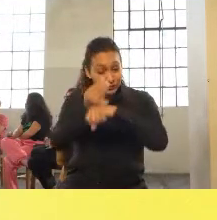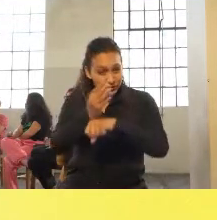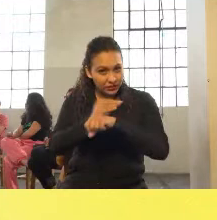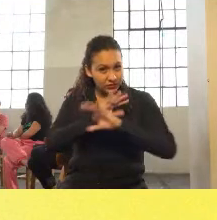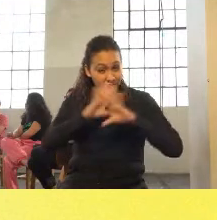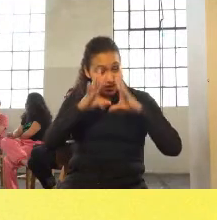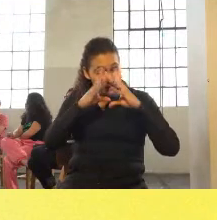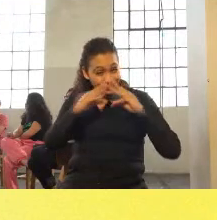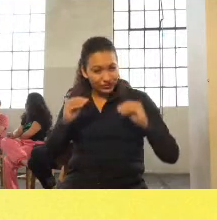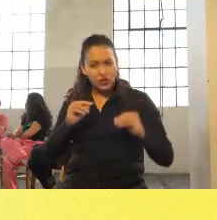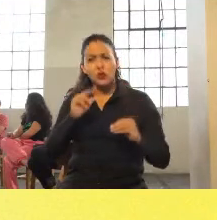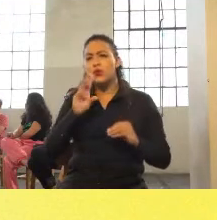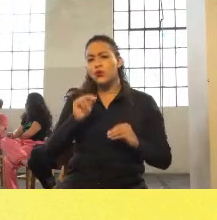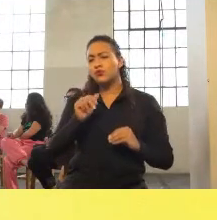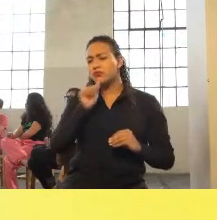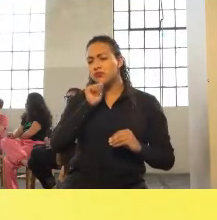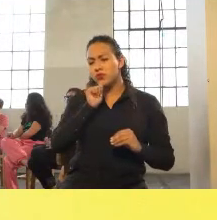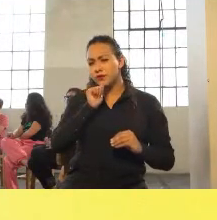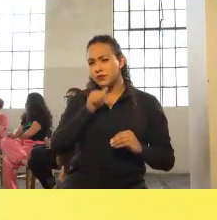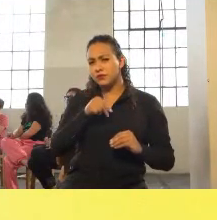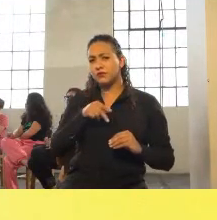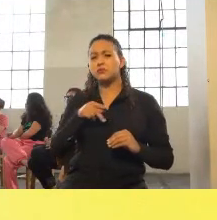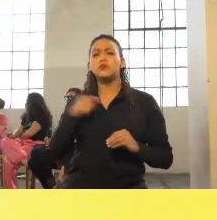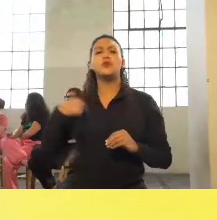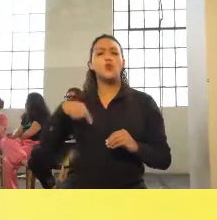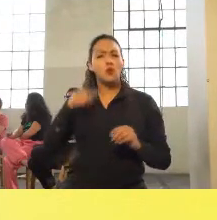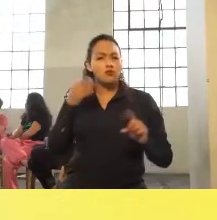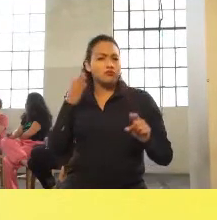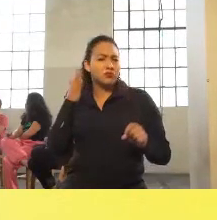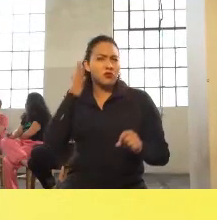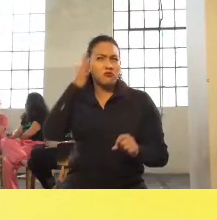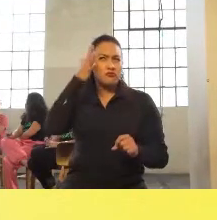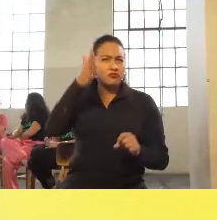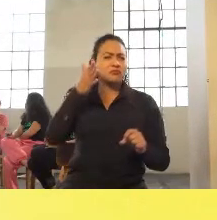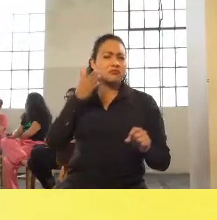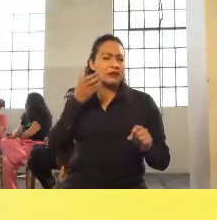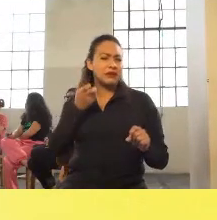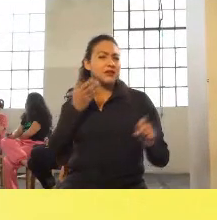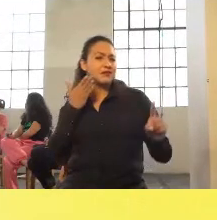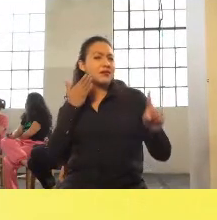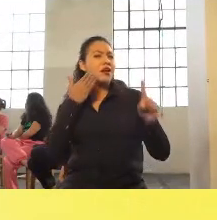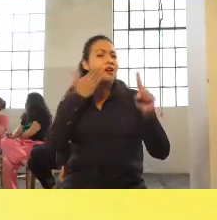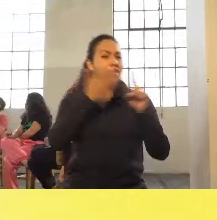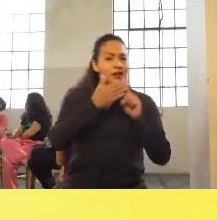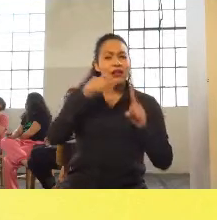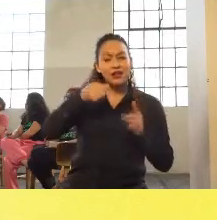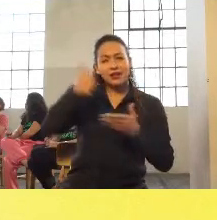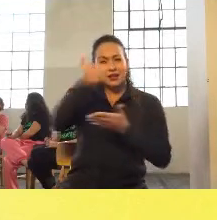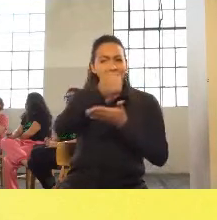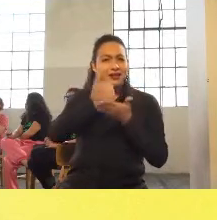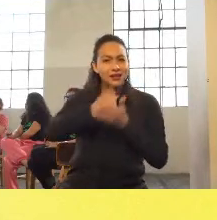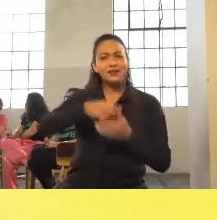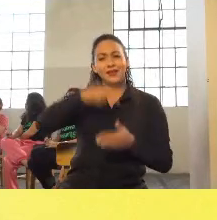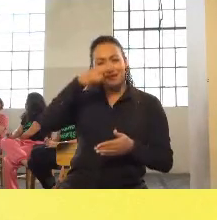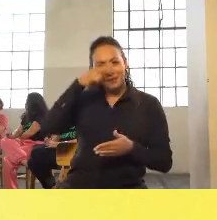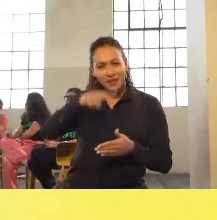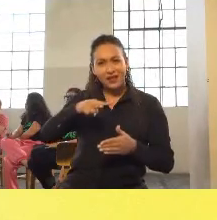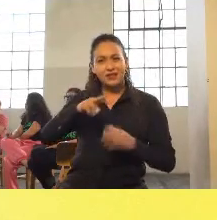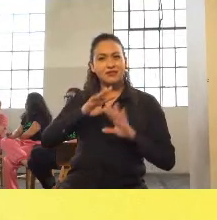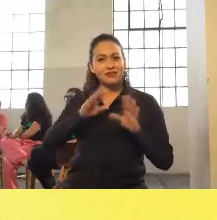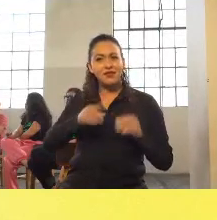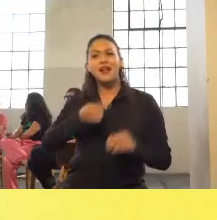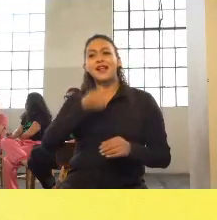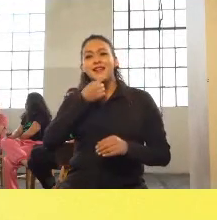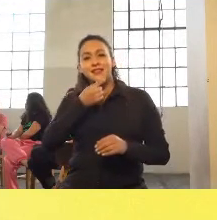nos pasamos, ¿no? Nuestras causas son lograr que haya suficiencia hídrica en la Ciudad de México, ¿no? Lograr que